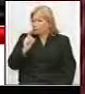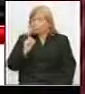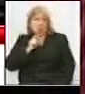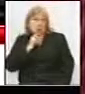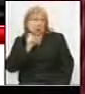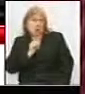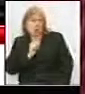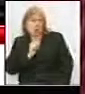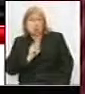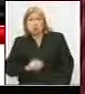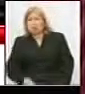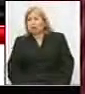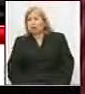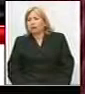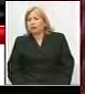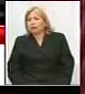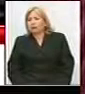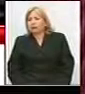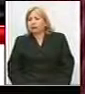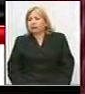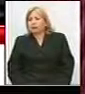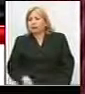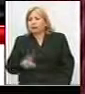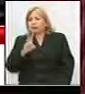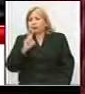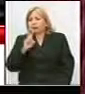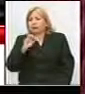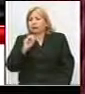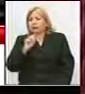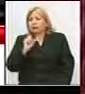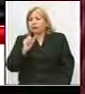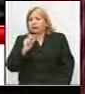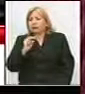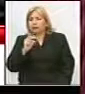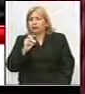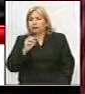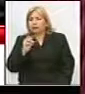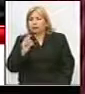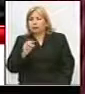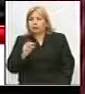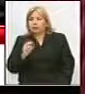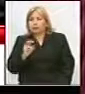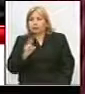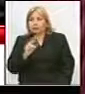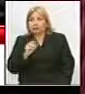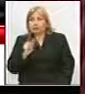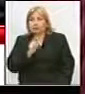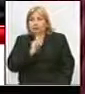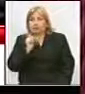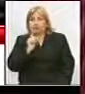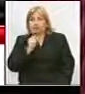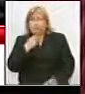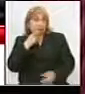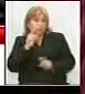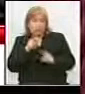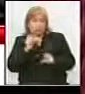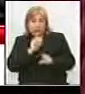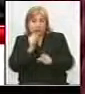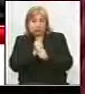No. ¿Andrés Villarreyes Dávila? Gerente, ya no trabaja en la región Callao, fue gerente